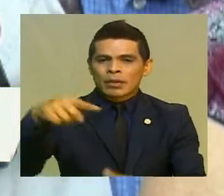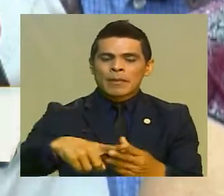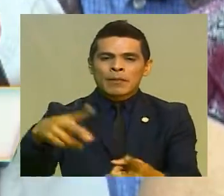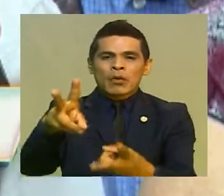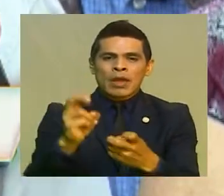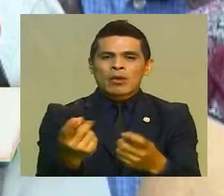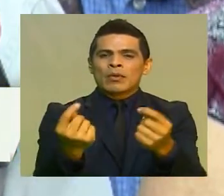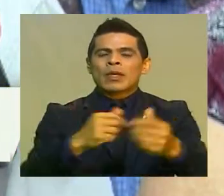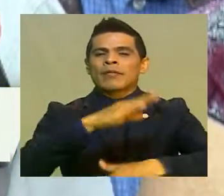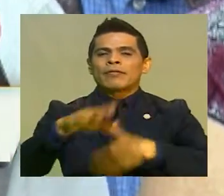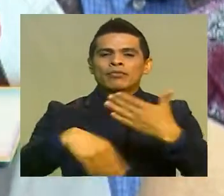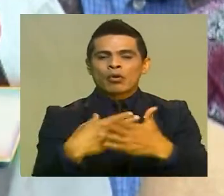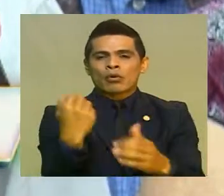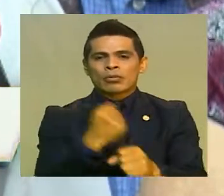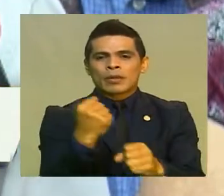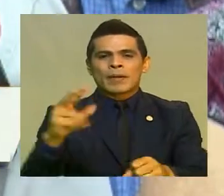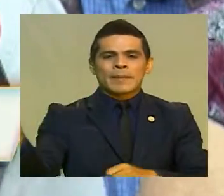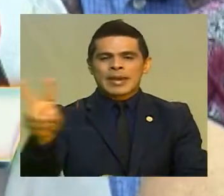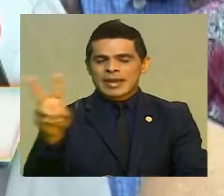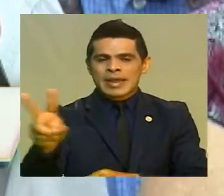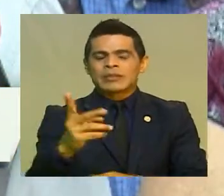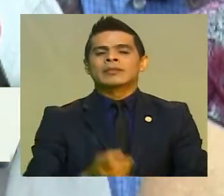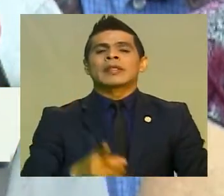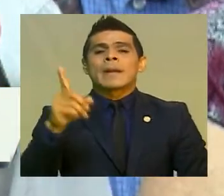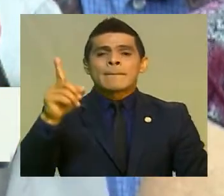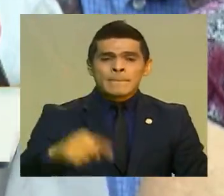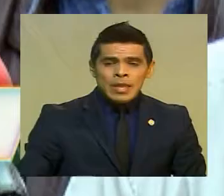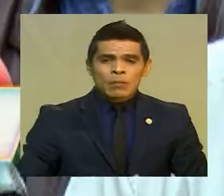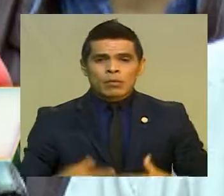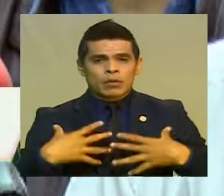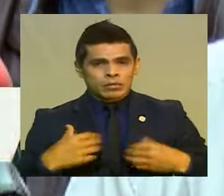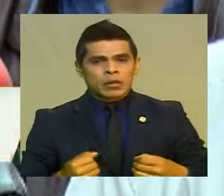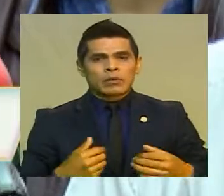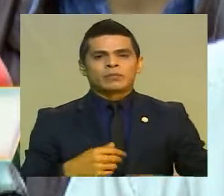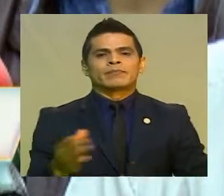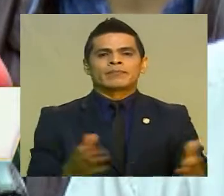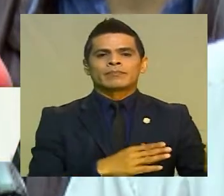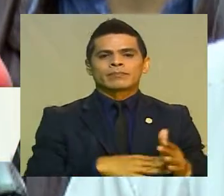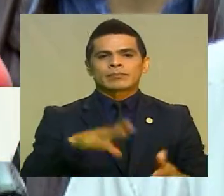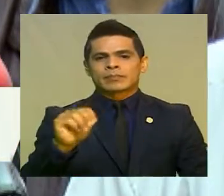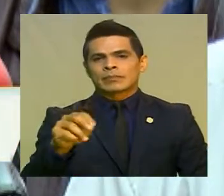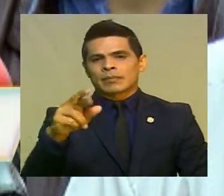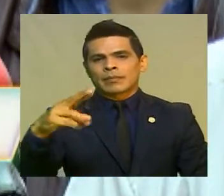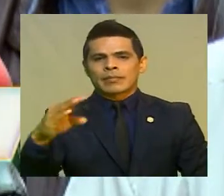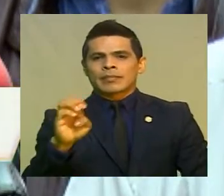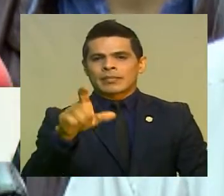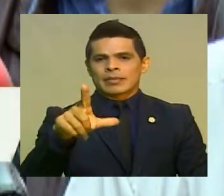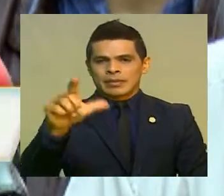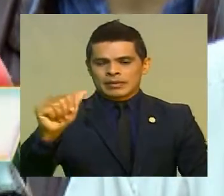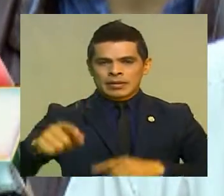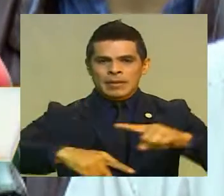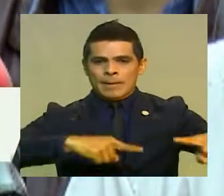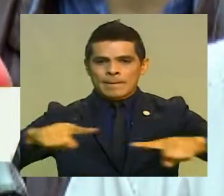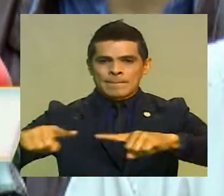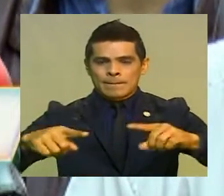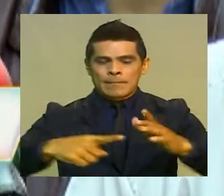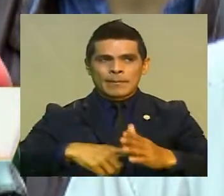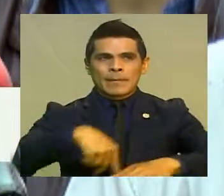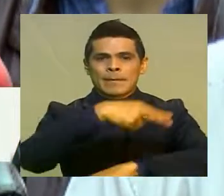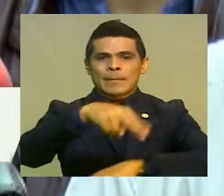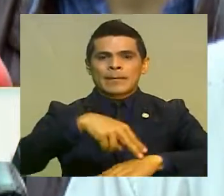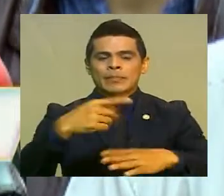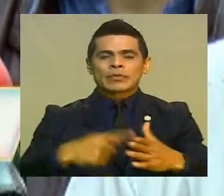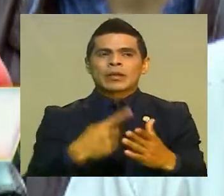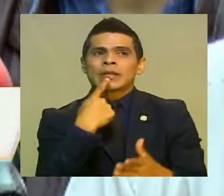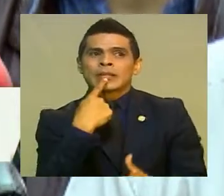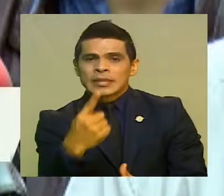de todos los favores venezolanos y por el bienestar marcela máspero coordinadora nacional del movimiento dio a conocer